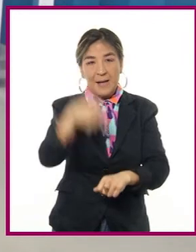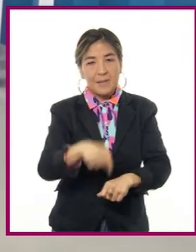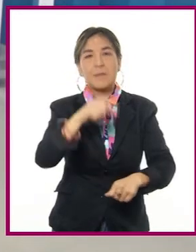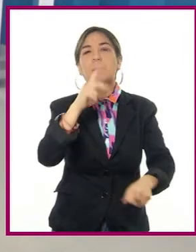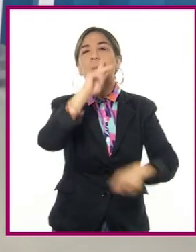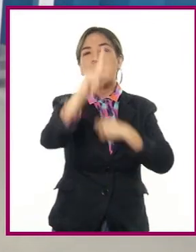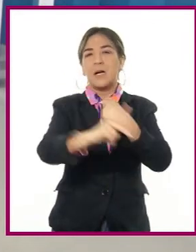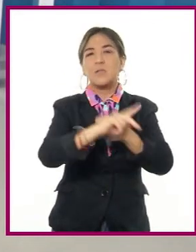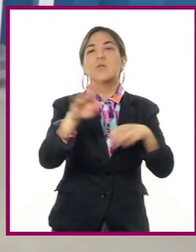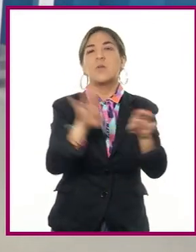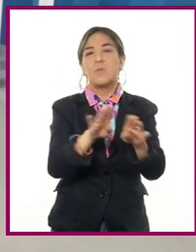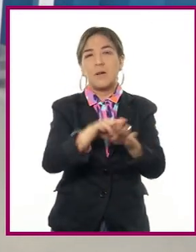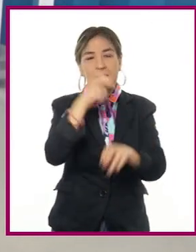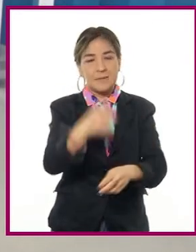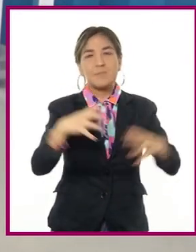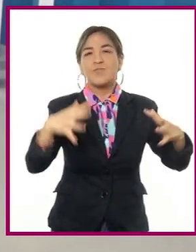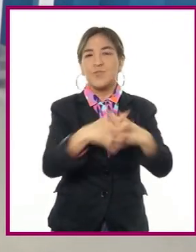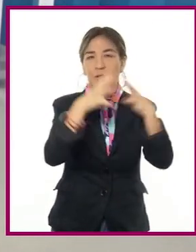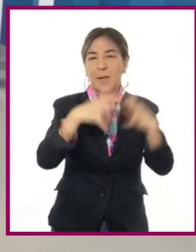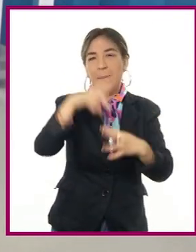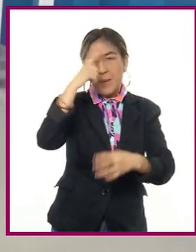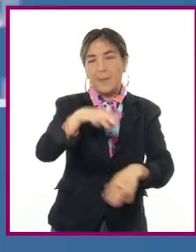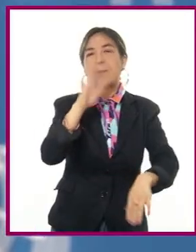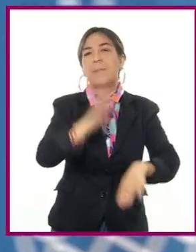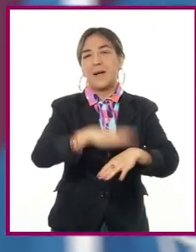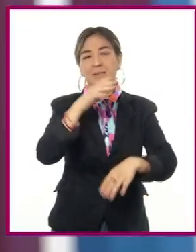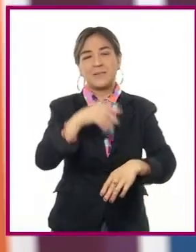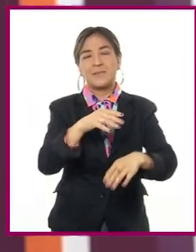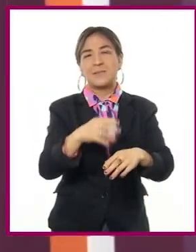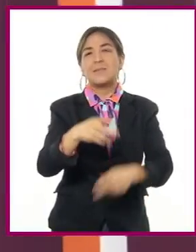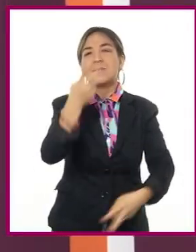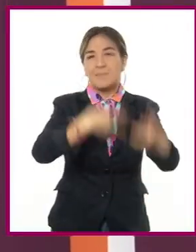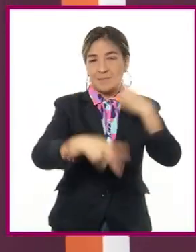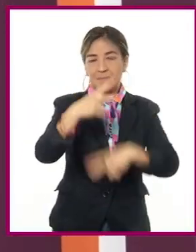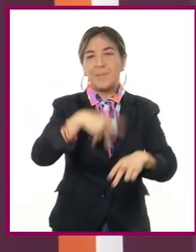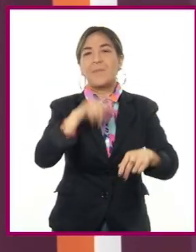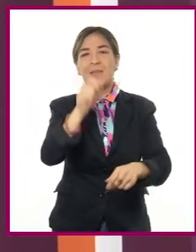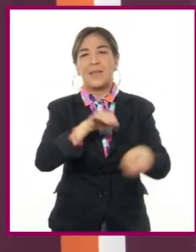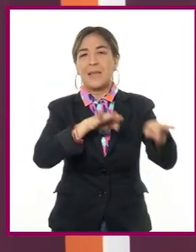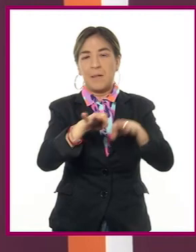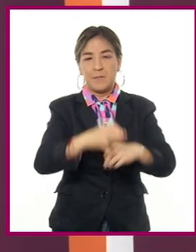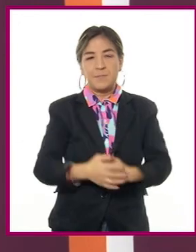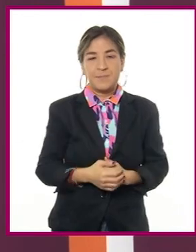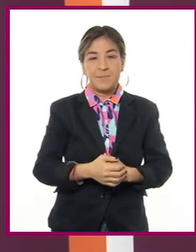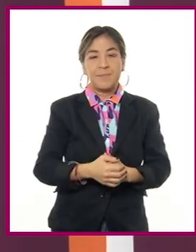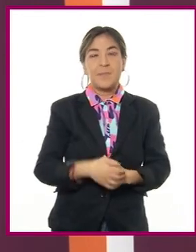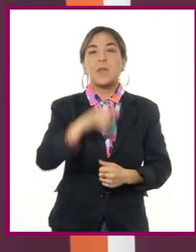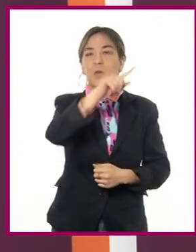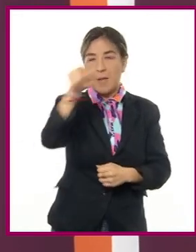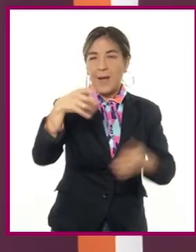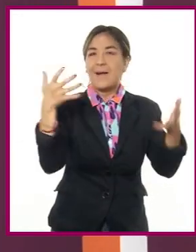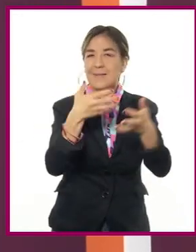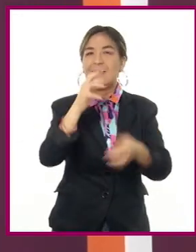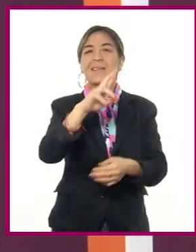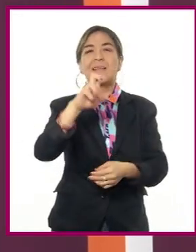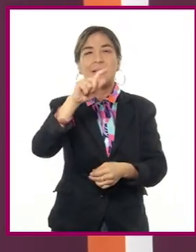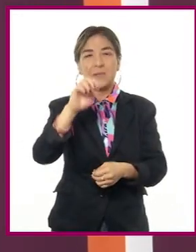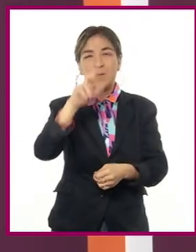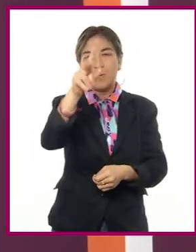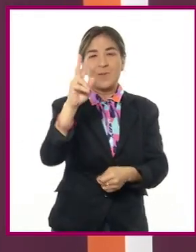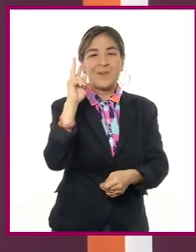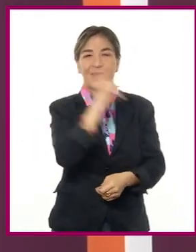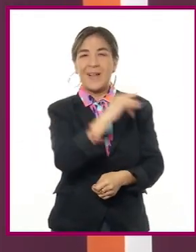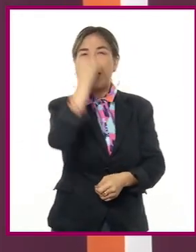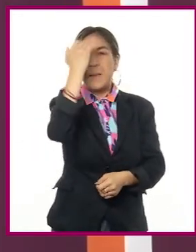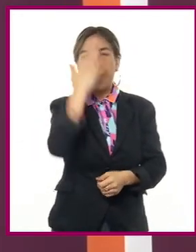pues favoreció la industrialización y el crecimiento económico. Antes de irnos, les propongo un reto. Retomemos la imagen del periódico